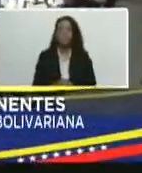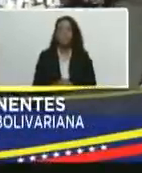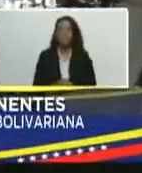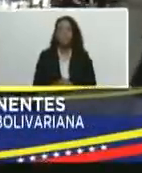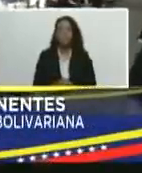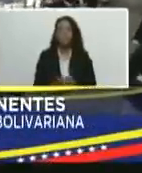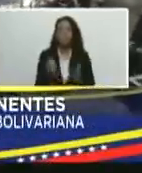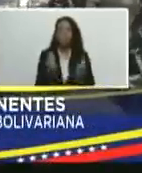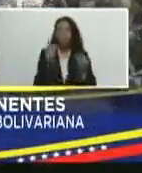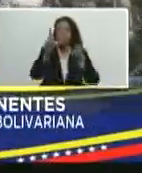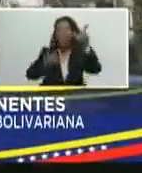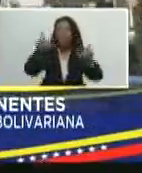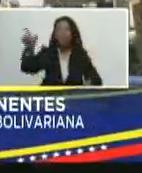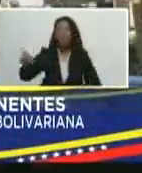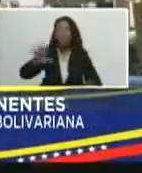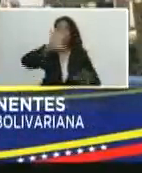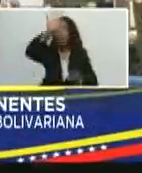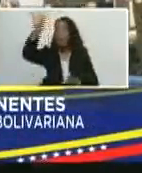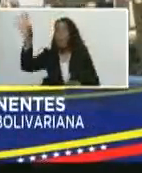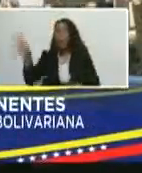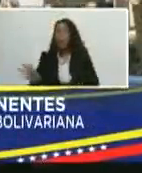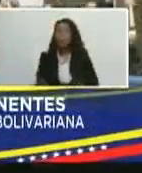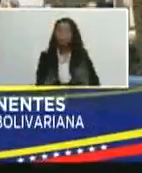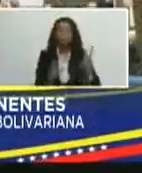Mucha gente en el mundo se pregunta,